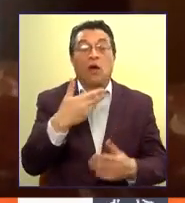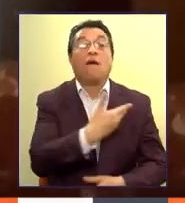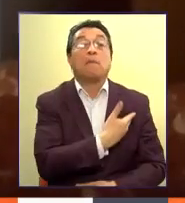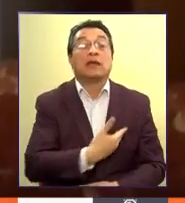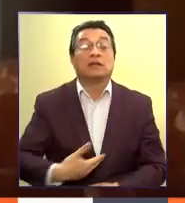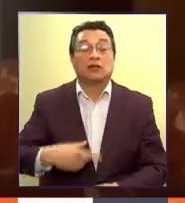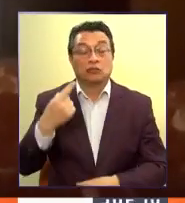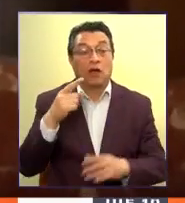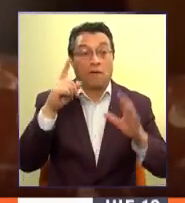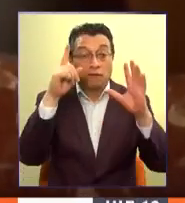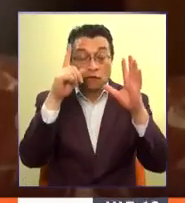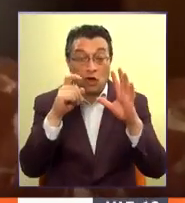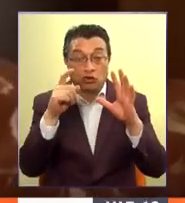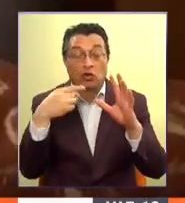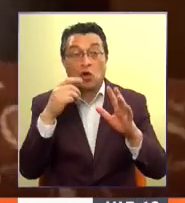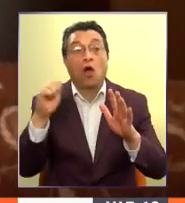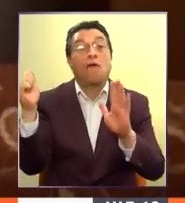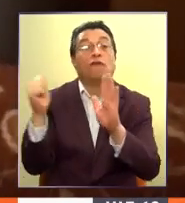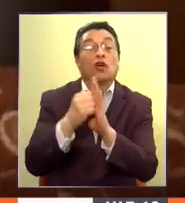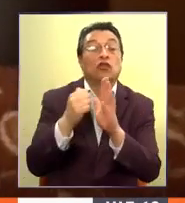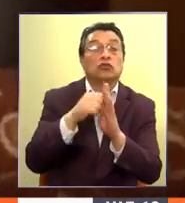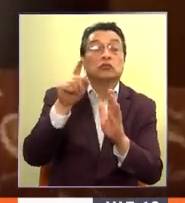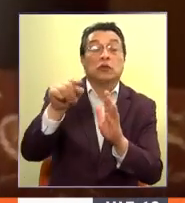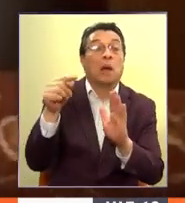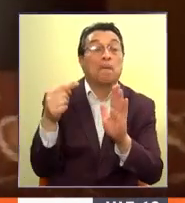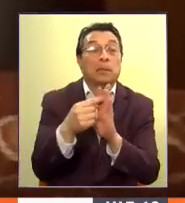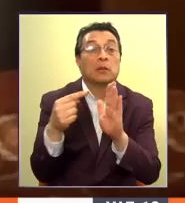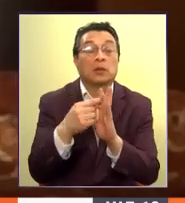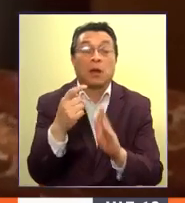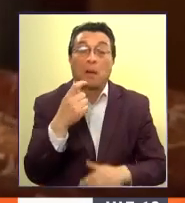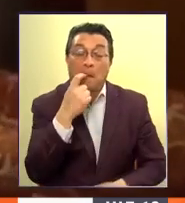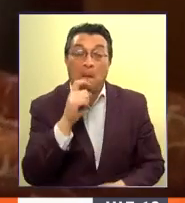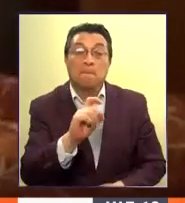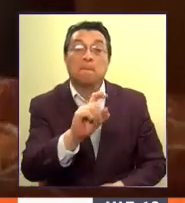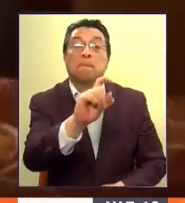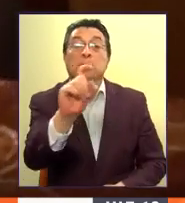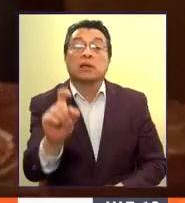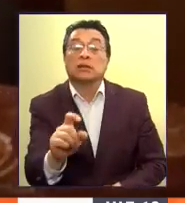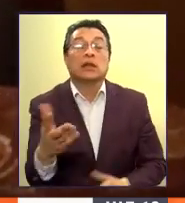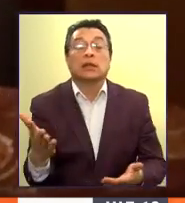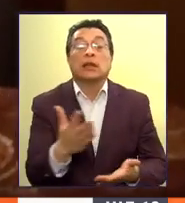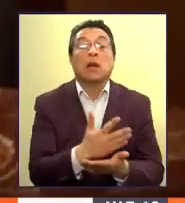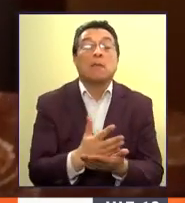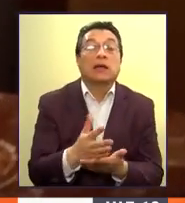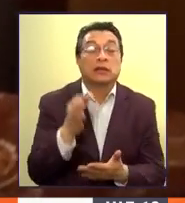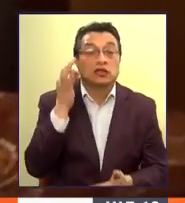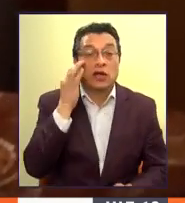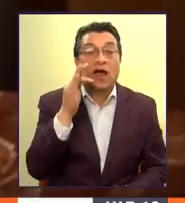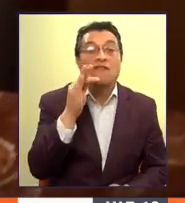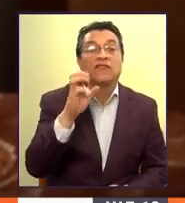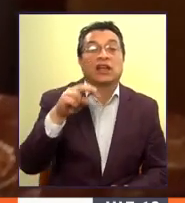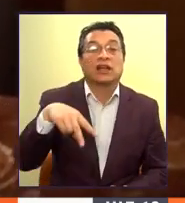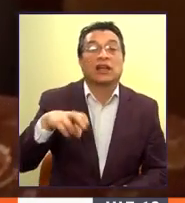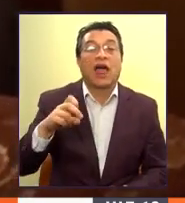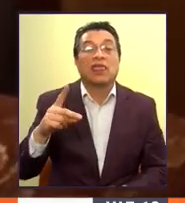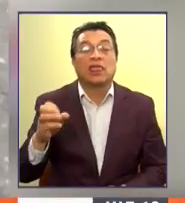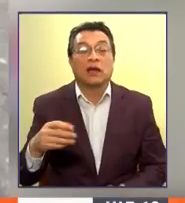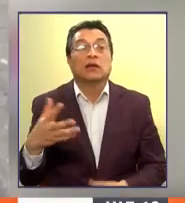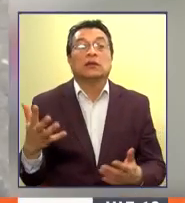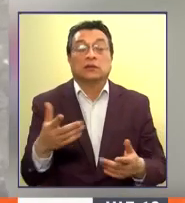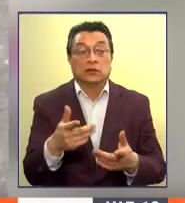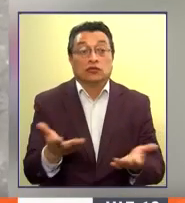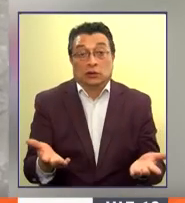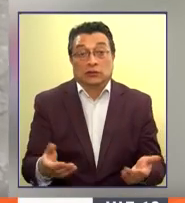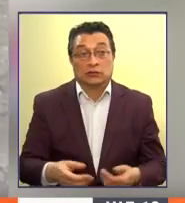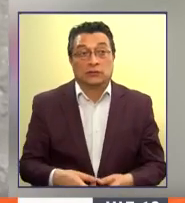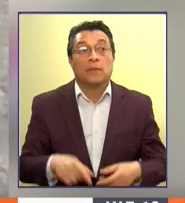que nunca me tocó la puerta, el timbre, para preguntar qué es lo que pasa, señora Fernanda. ¿Por qué su mamá está acá?